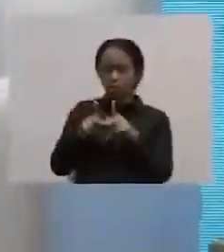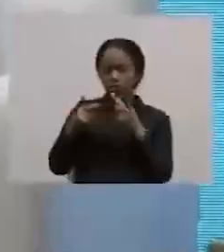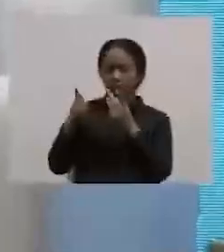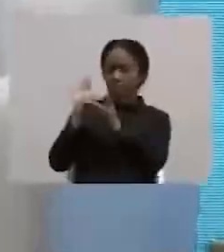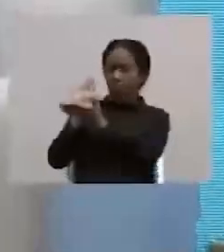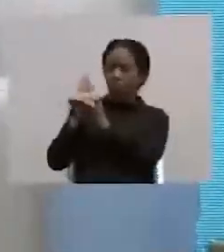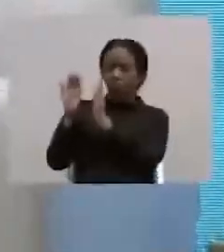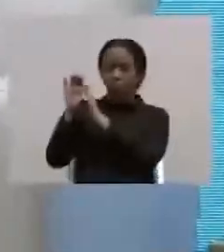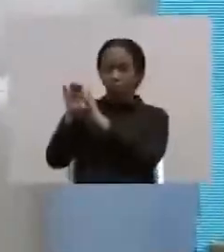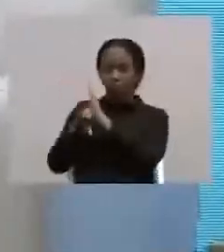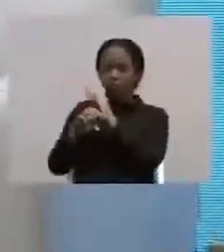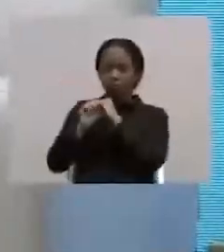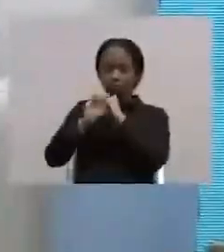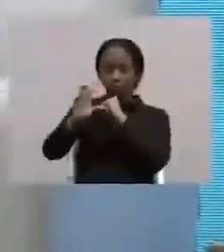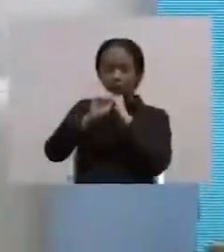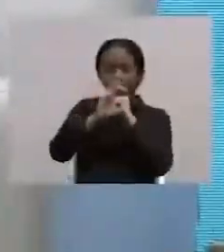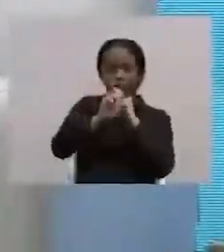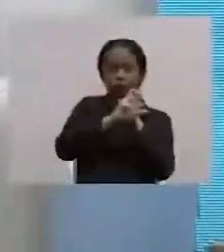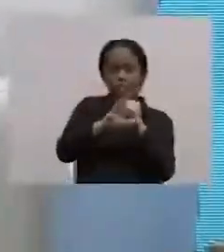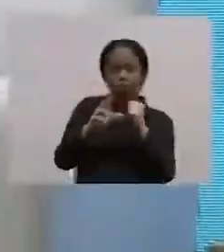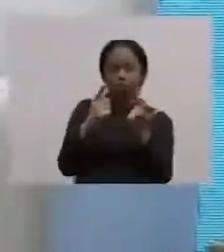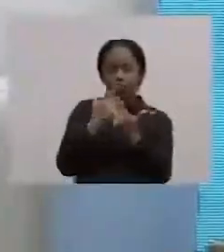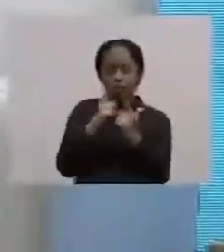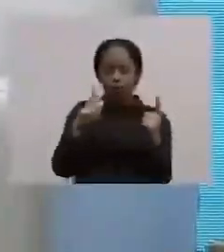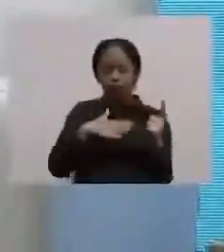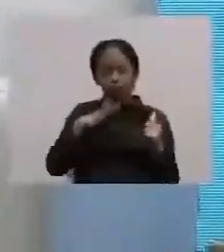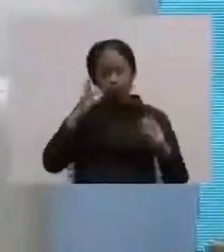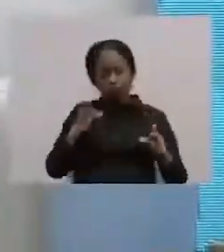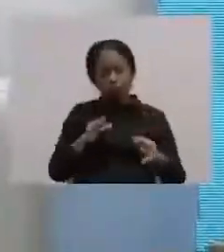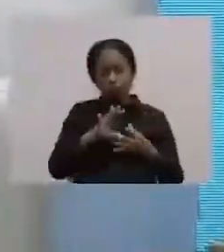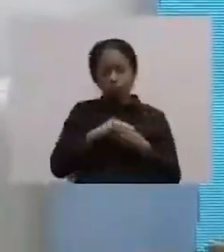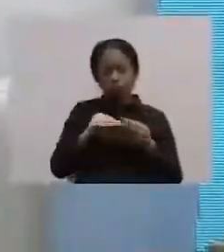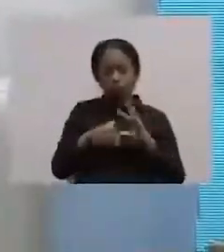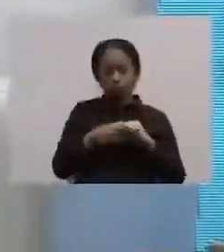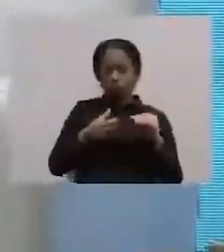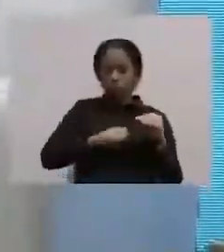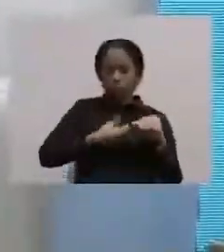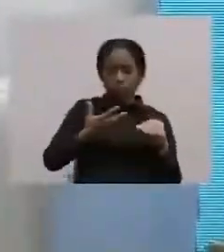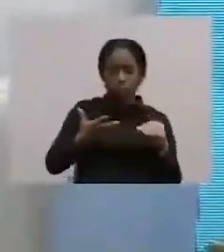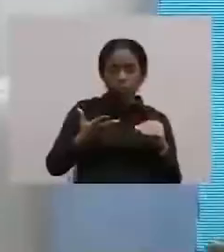libertad de expresión, y el colegio está involucrado con la Universidad Autónoma.